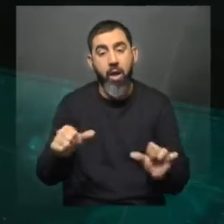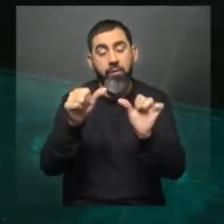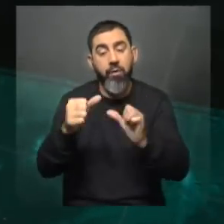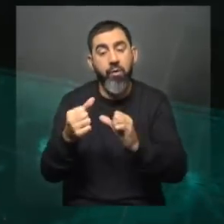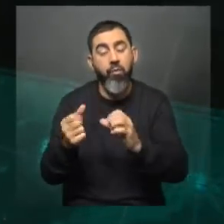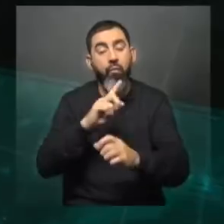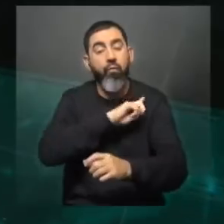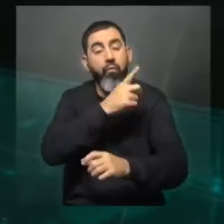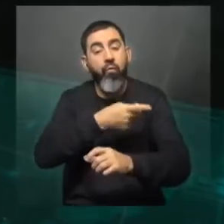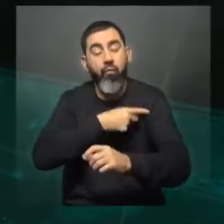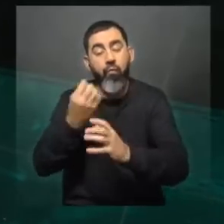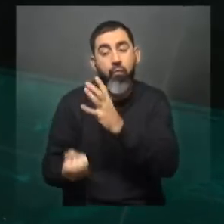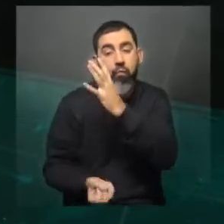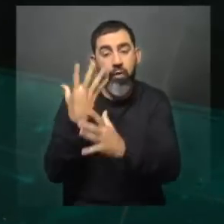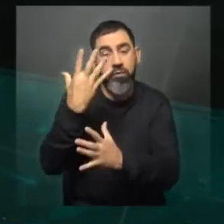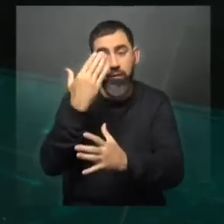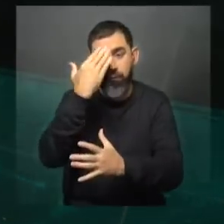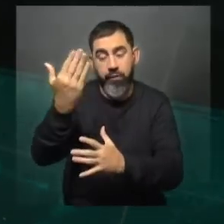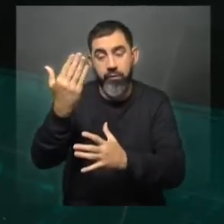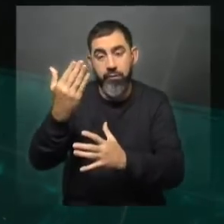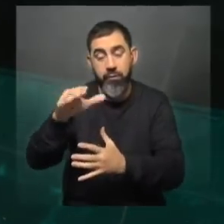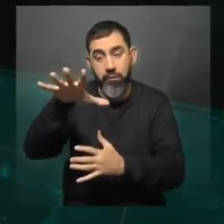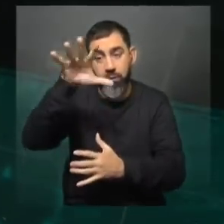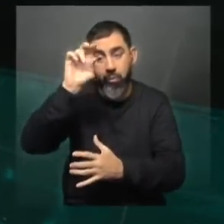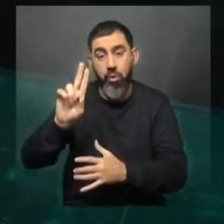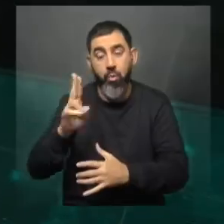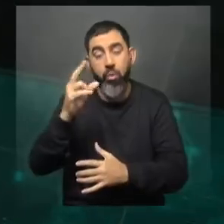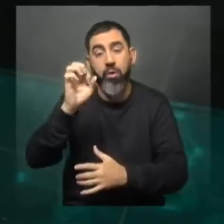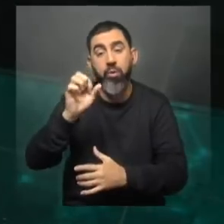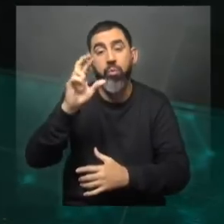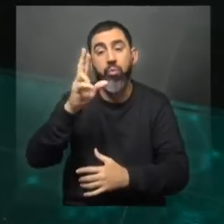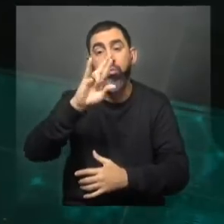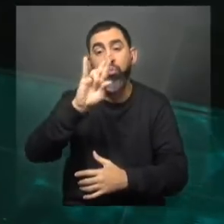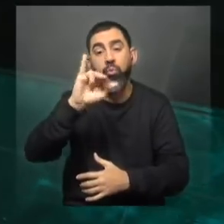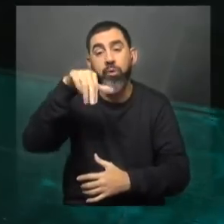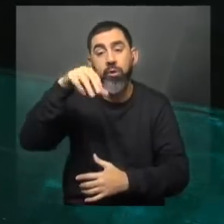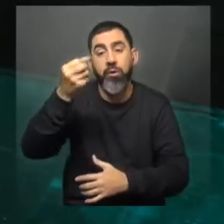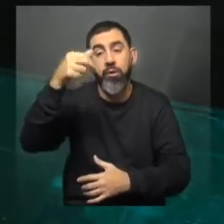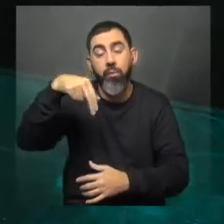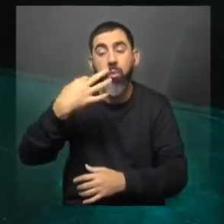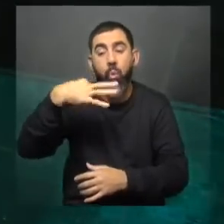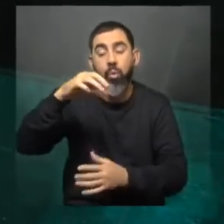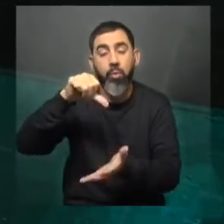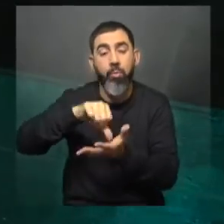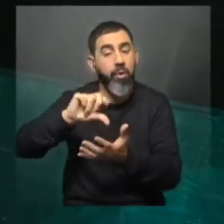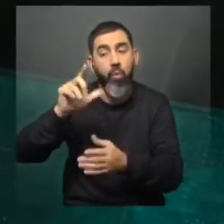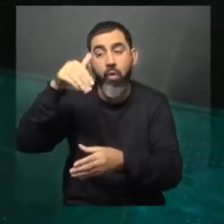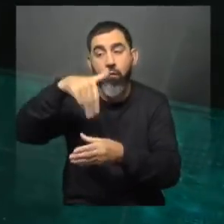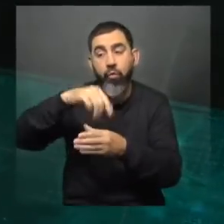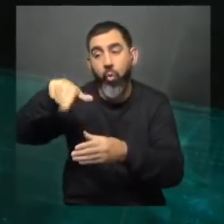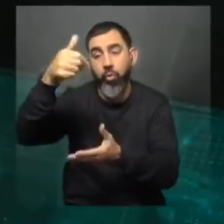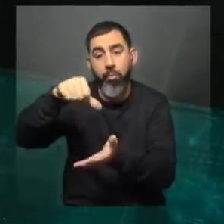renovadora del frente amplio recordaron que Uruguay y surinam Son los únicos países de la región que no cuentan con voto